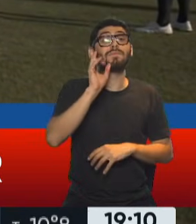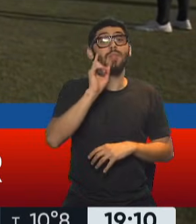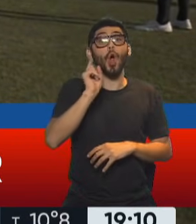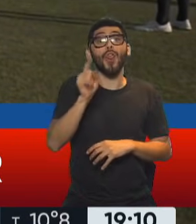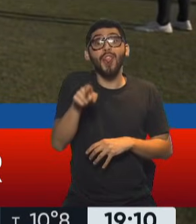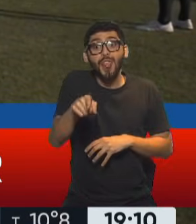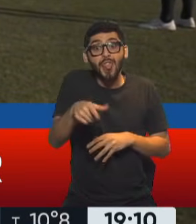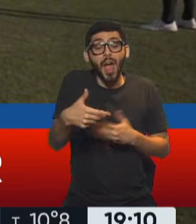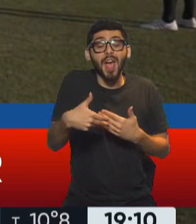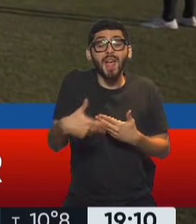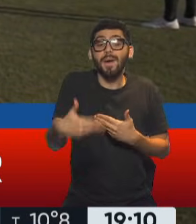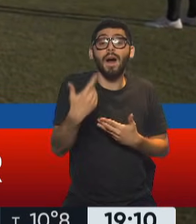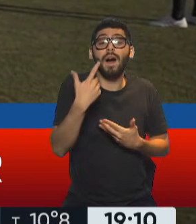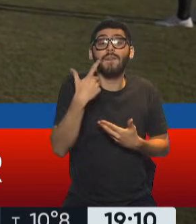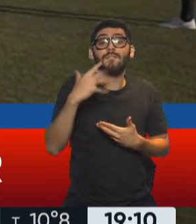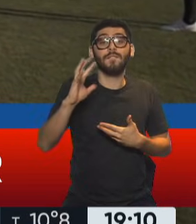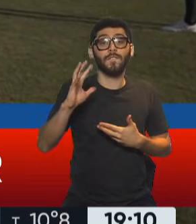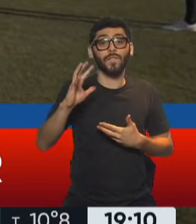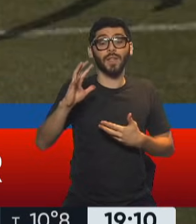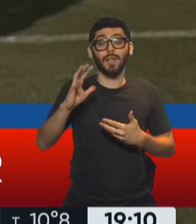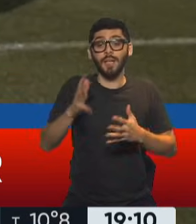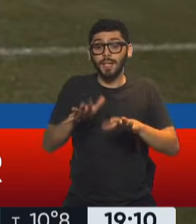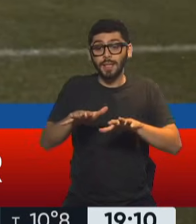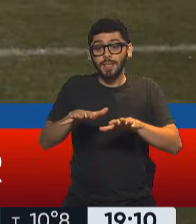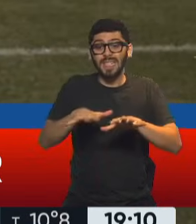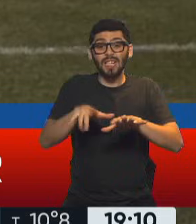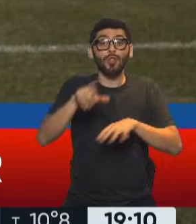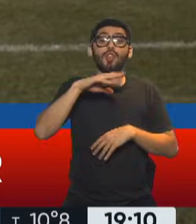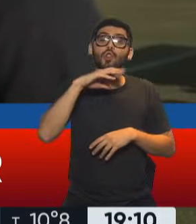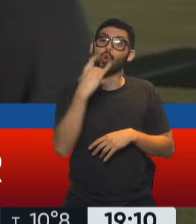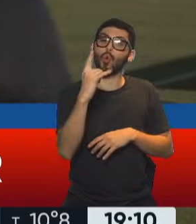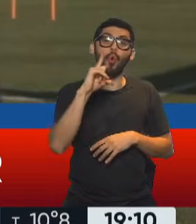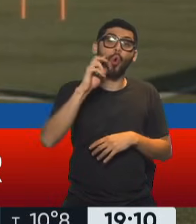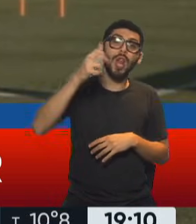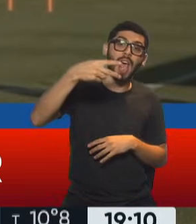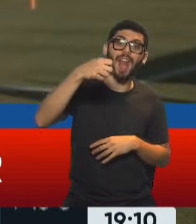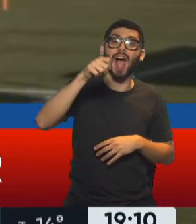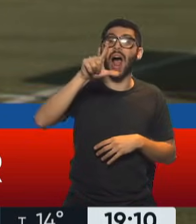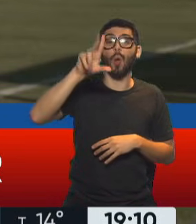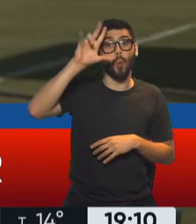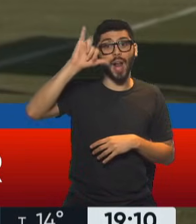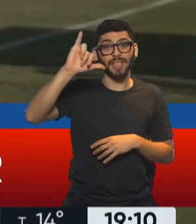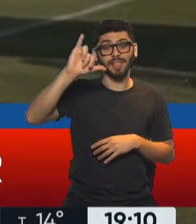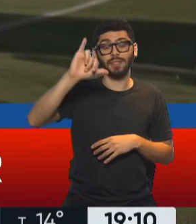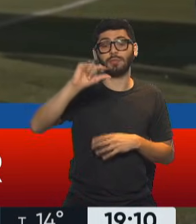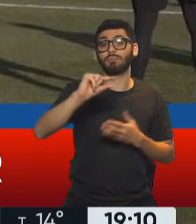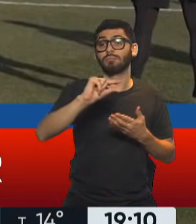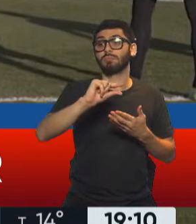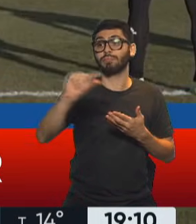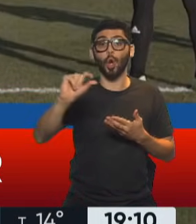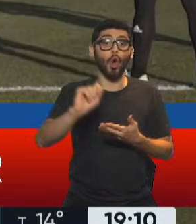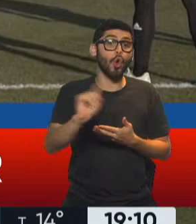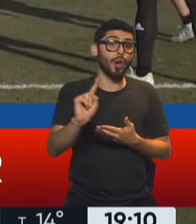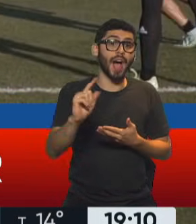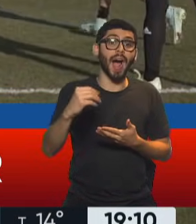cuestión tiene que ver, Gabriela, con la situación de Julián Álvarez, si lo van a ceder o no. Yo no creo que lo cedan, si Argentina